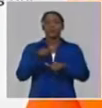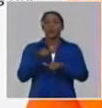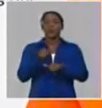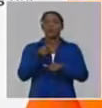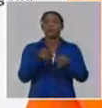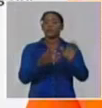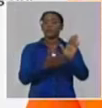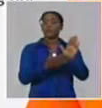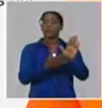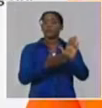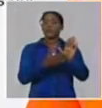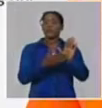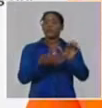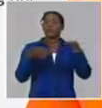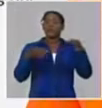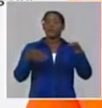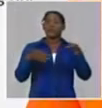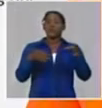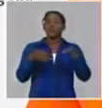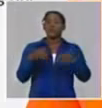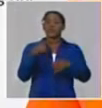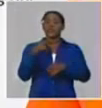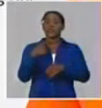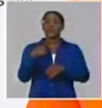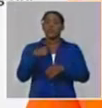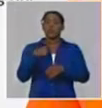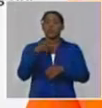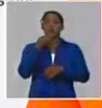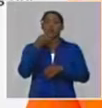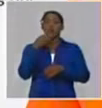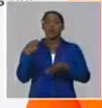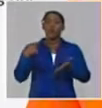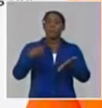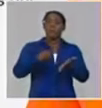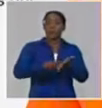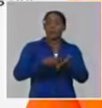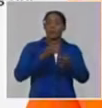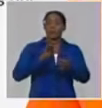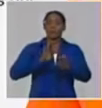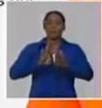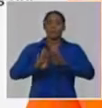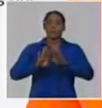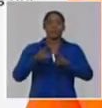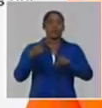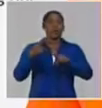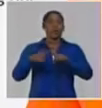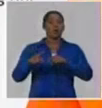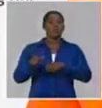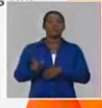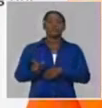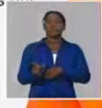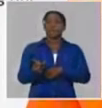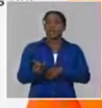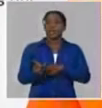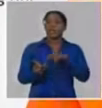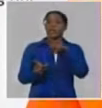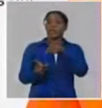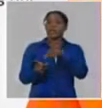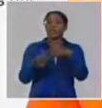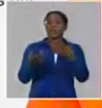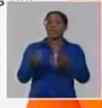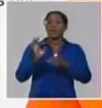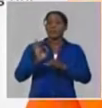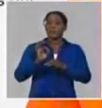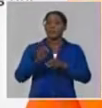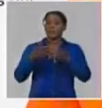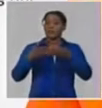aprobadas para acceder a este mercado. Y tener una tarjeta magnética con moneda libremente convertible, porque las